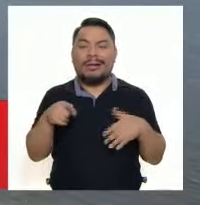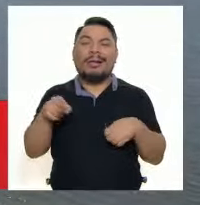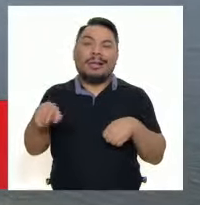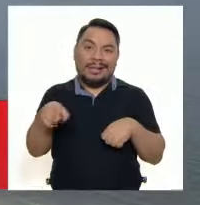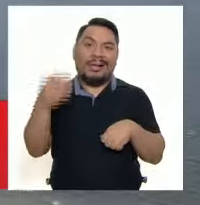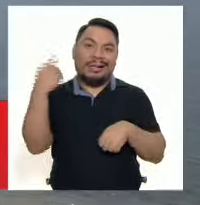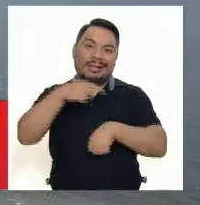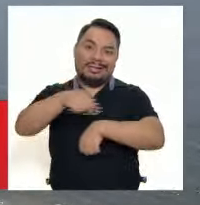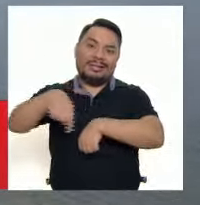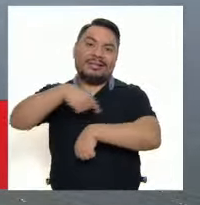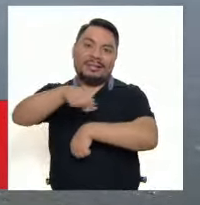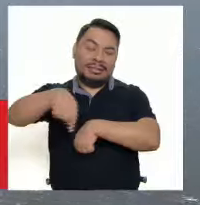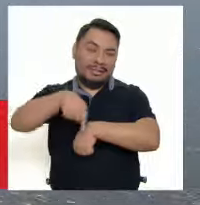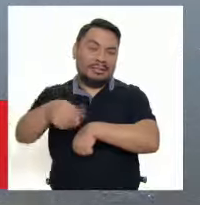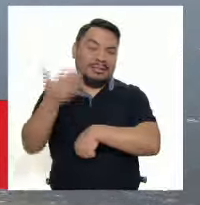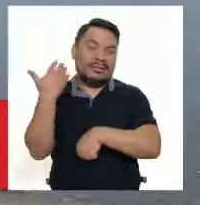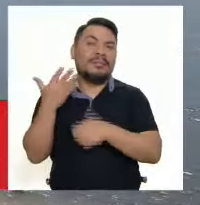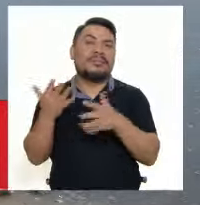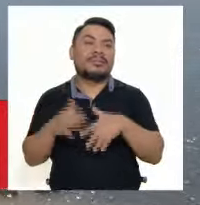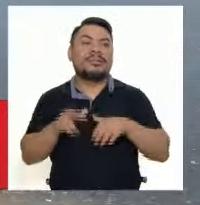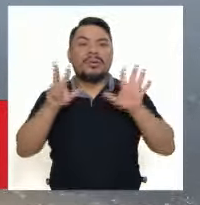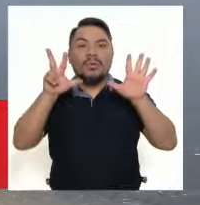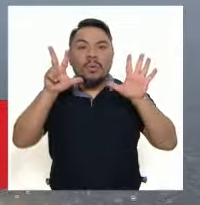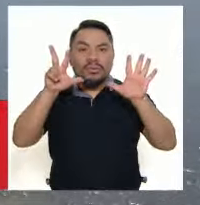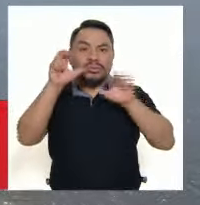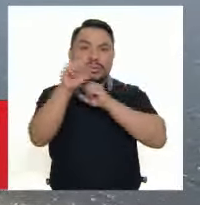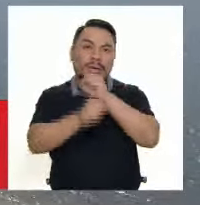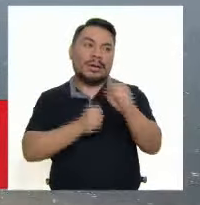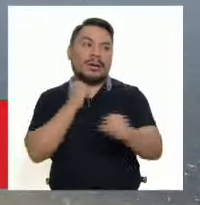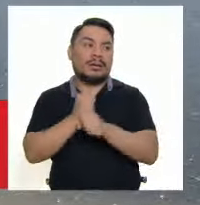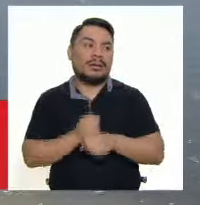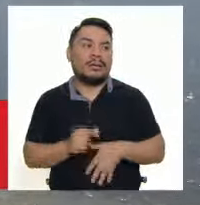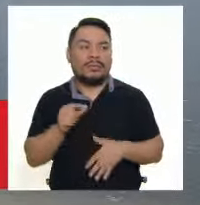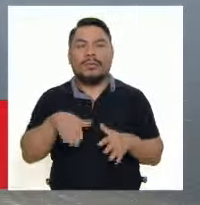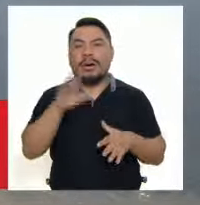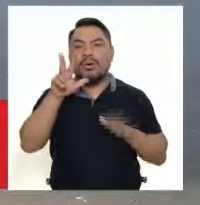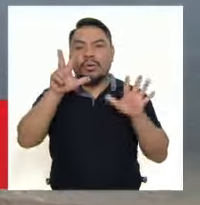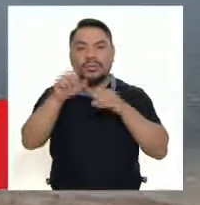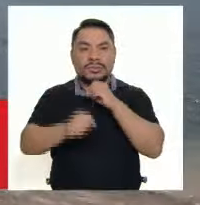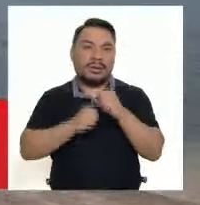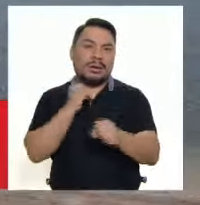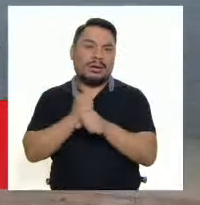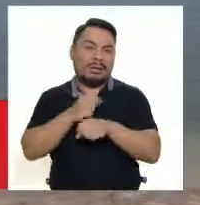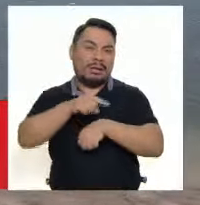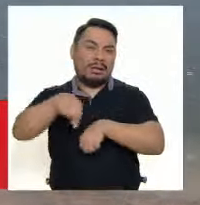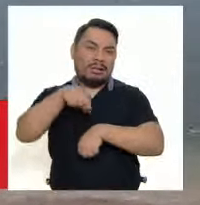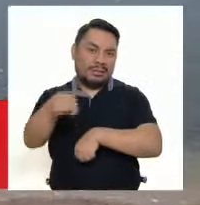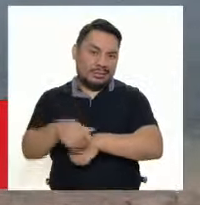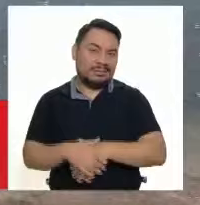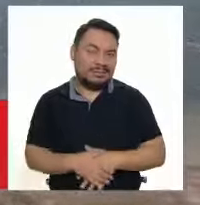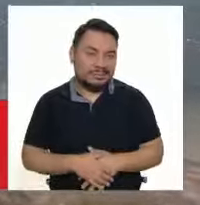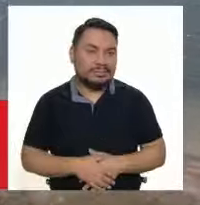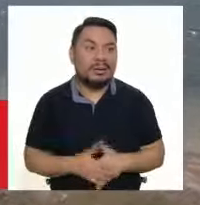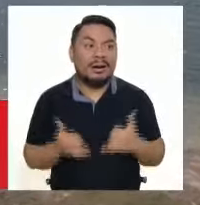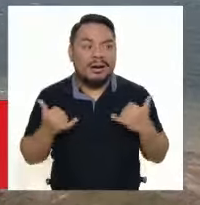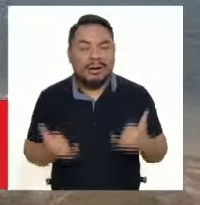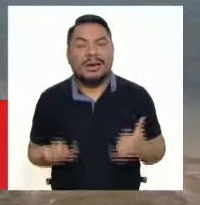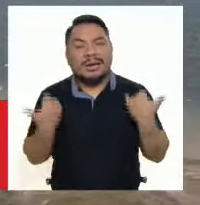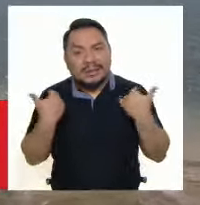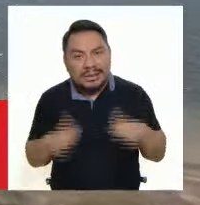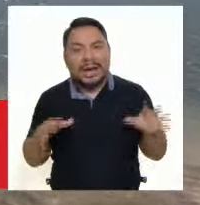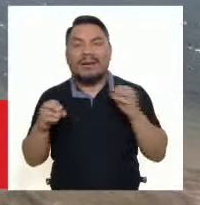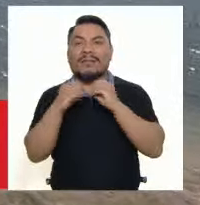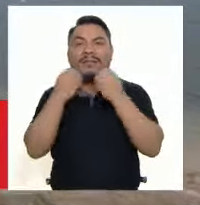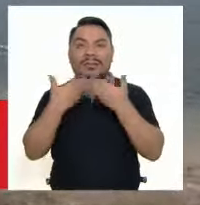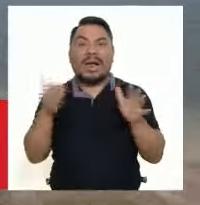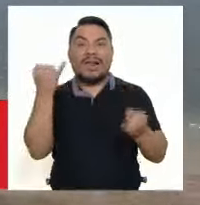demorado aproximadamente 8 años, poco más de 8 años, y el día de hoy finalmente se va a